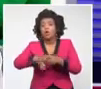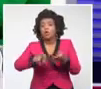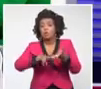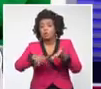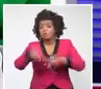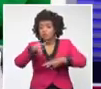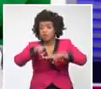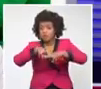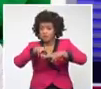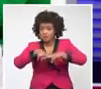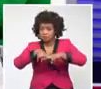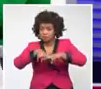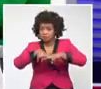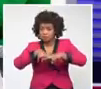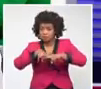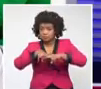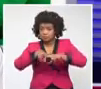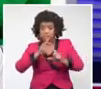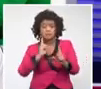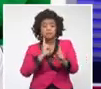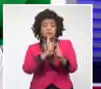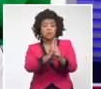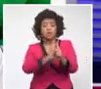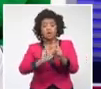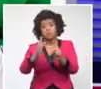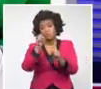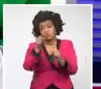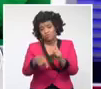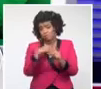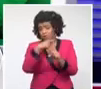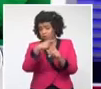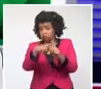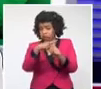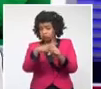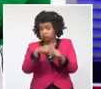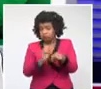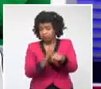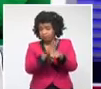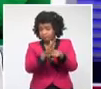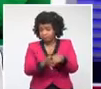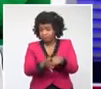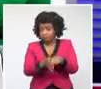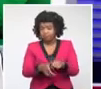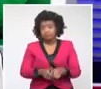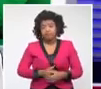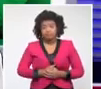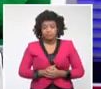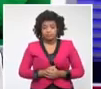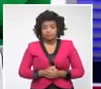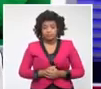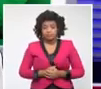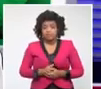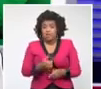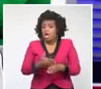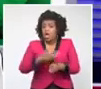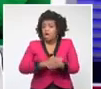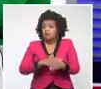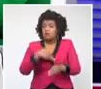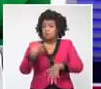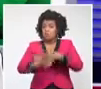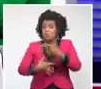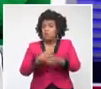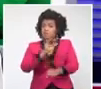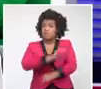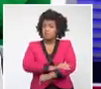Habana, contacto de un caso ya diagnosticado previamente, con antecedentes de